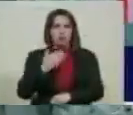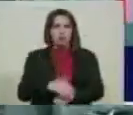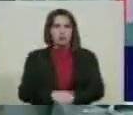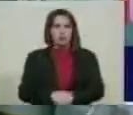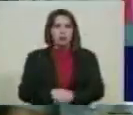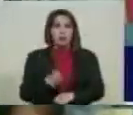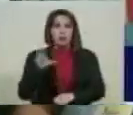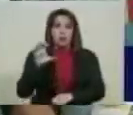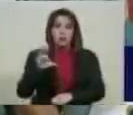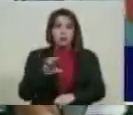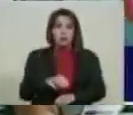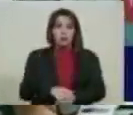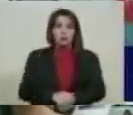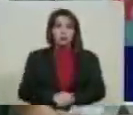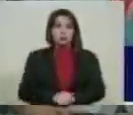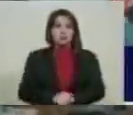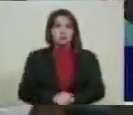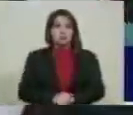nuestra patria.